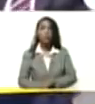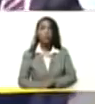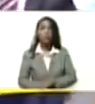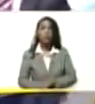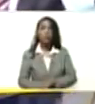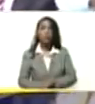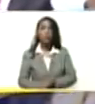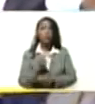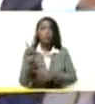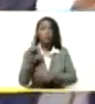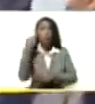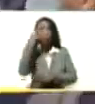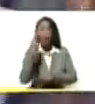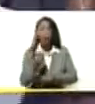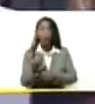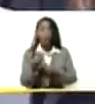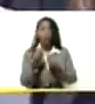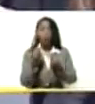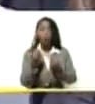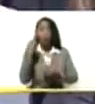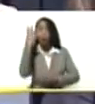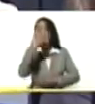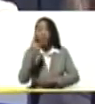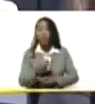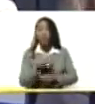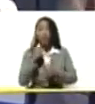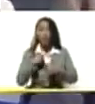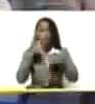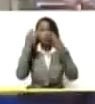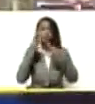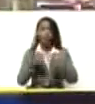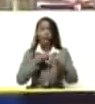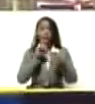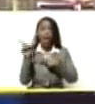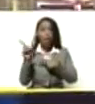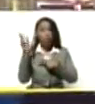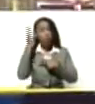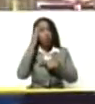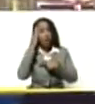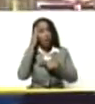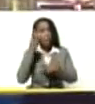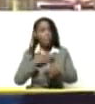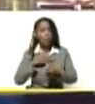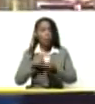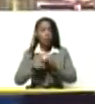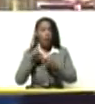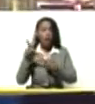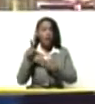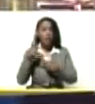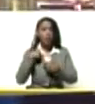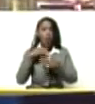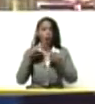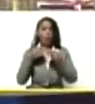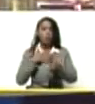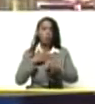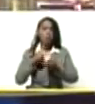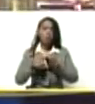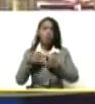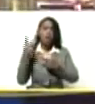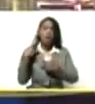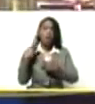son jóvenes muy jóvenes y estoy seguro que muchos de ellos y la verdad en este día estaba hablando concilia